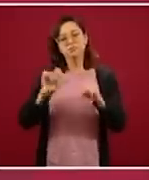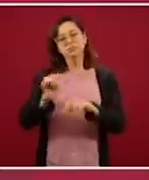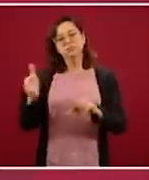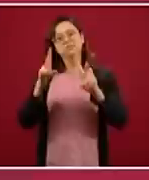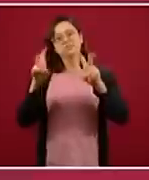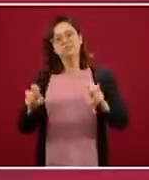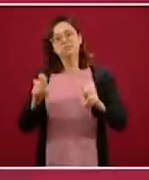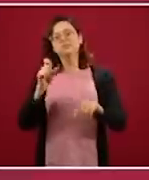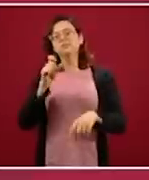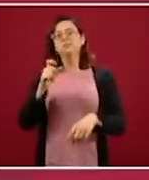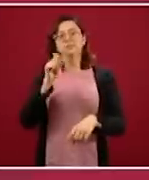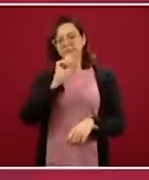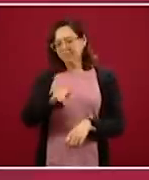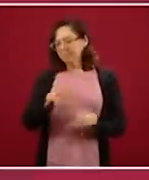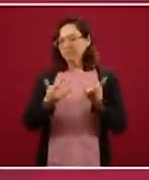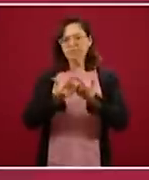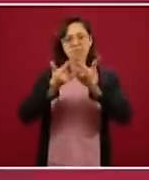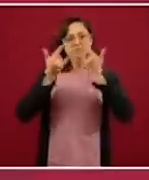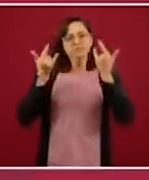sobre